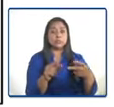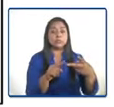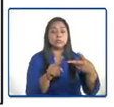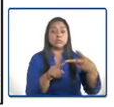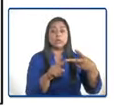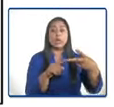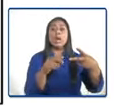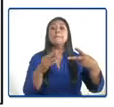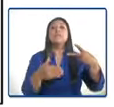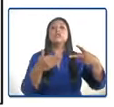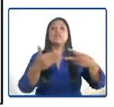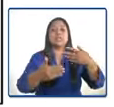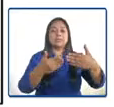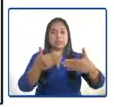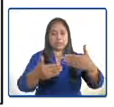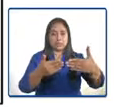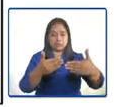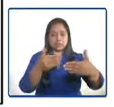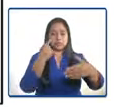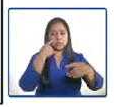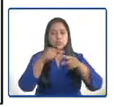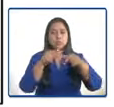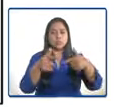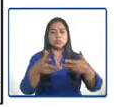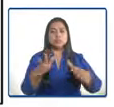de protección de la instalación portuaria,